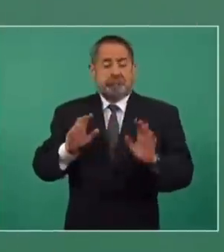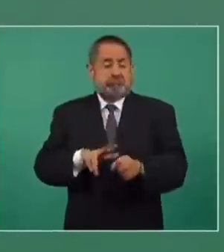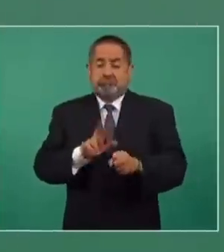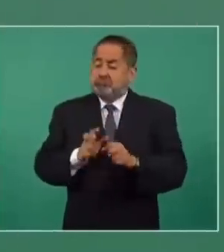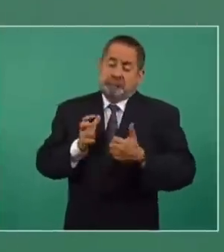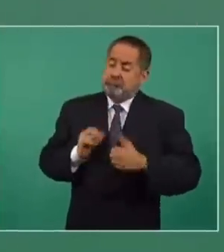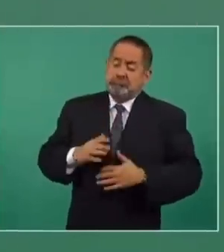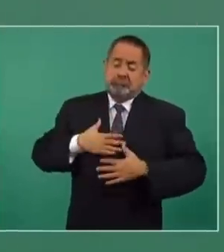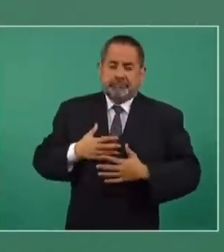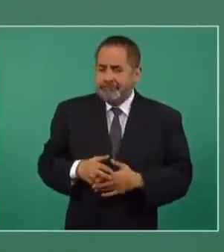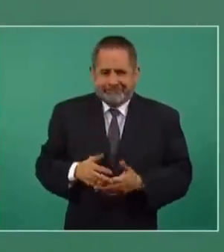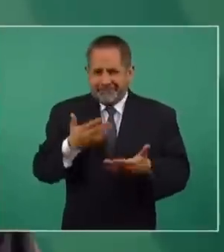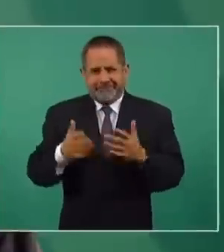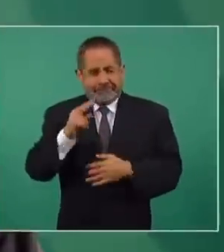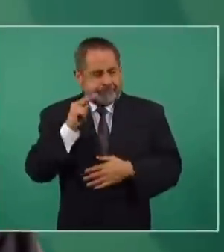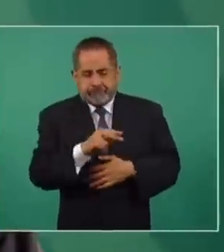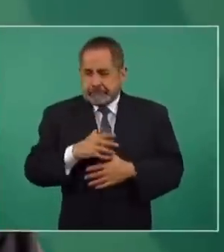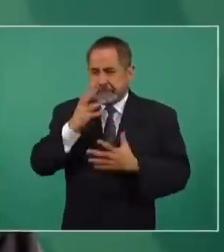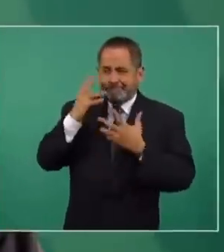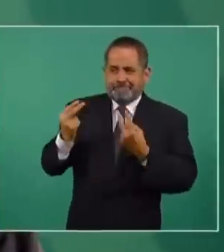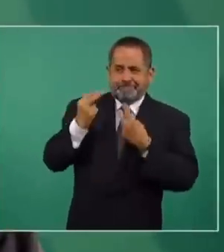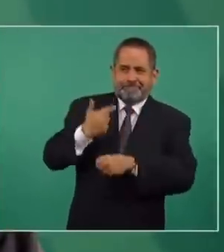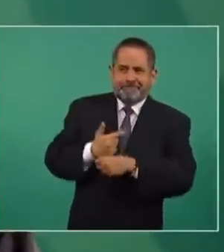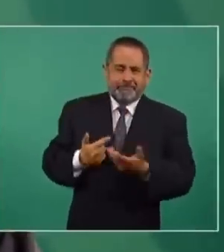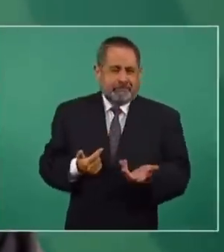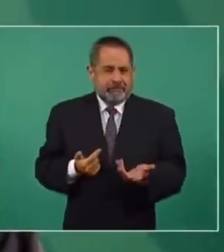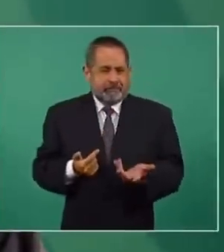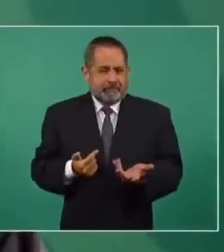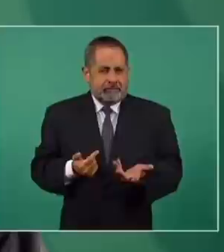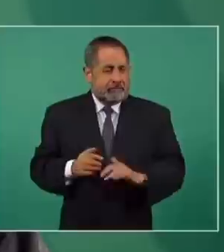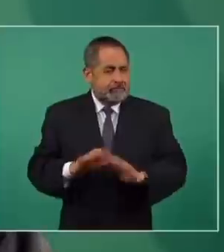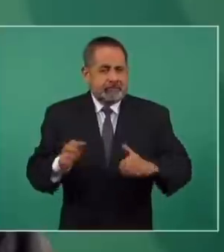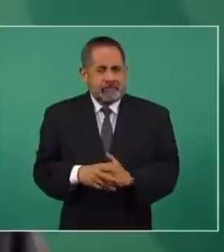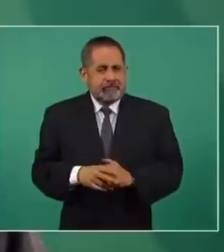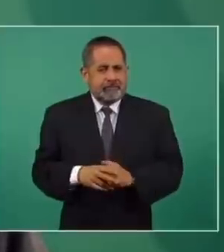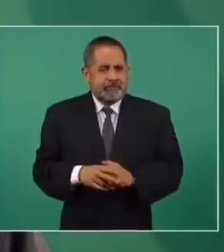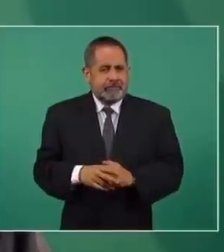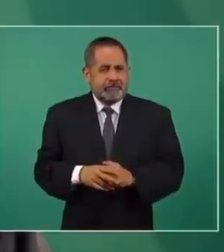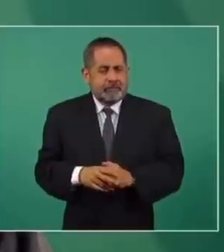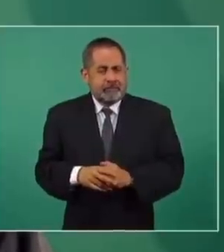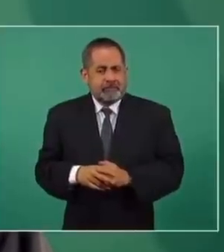normal? Pues ahora no. Ahora les diría que hasta